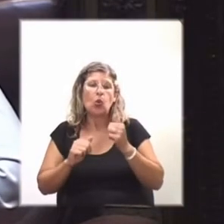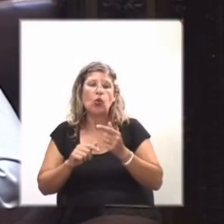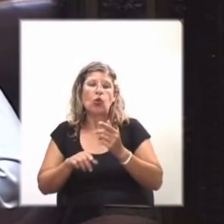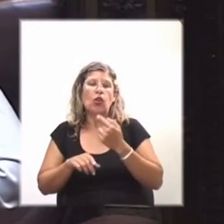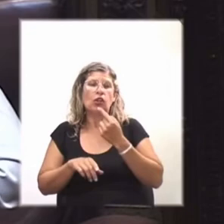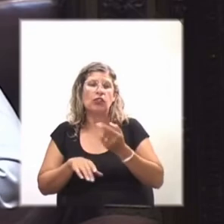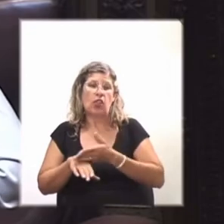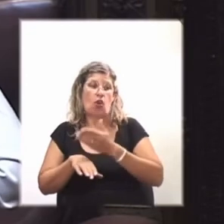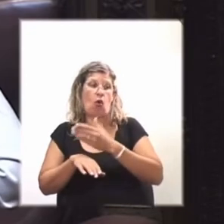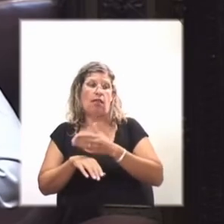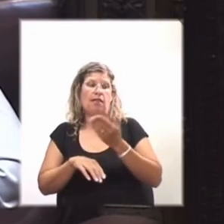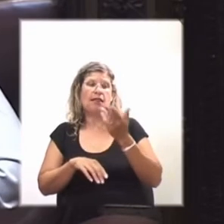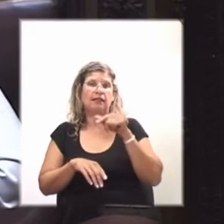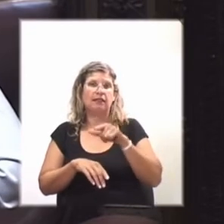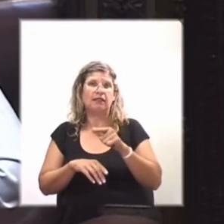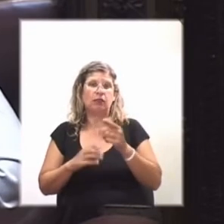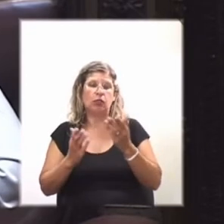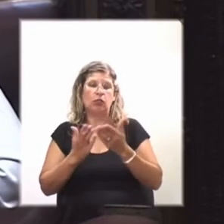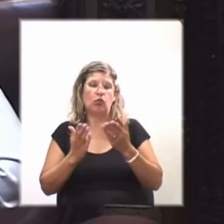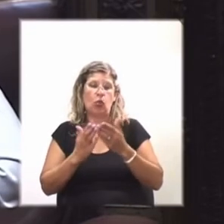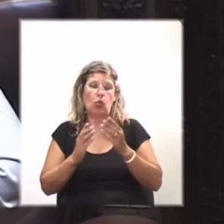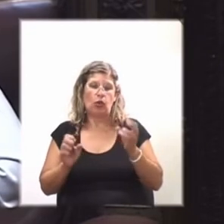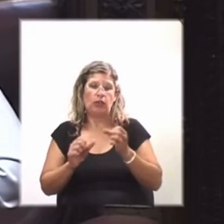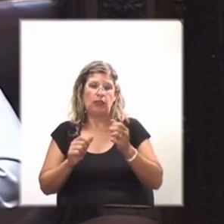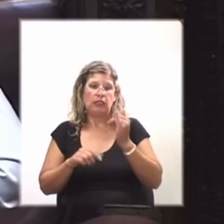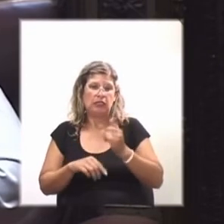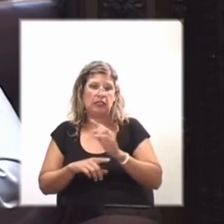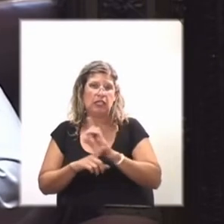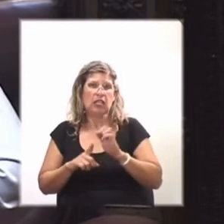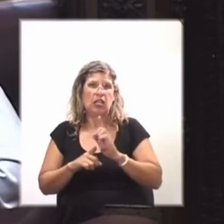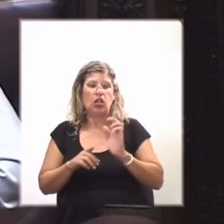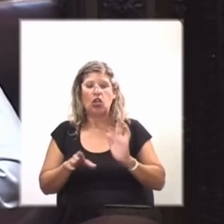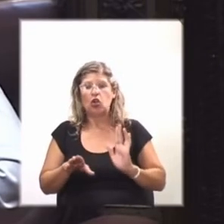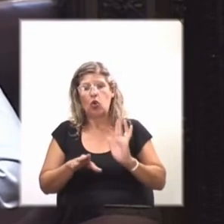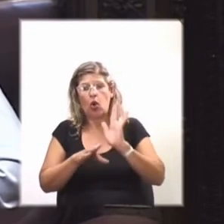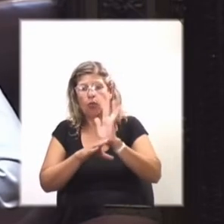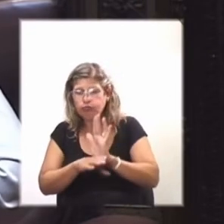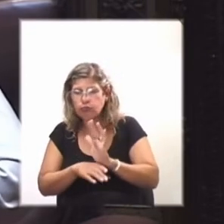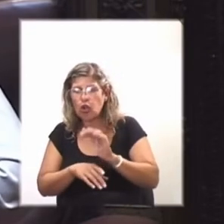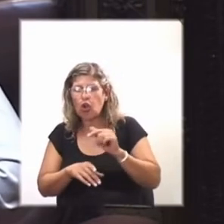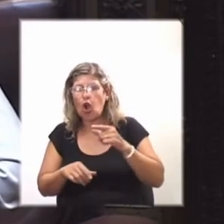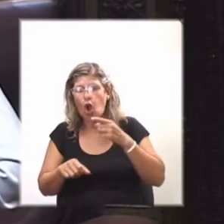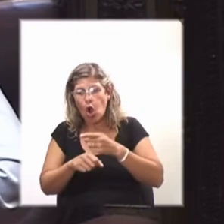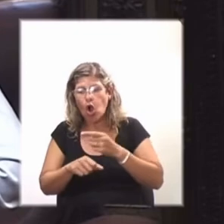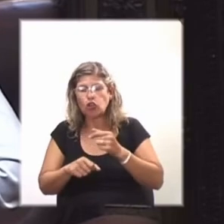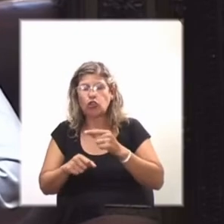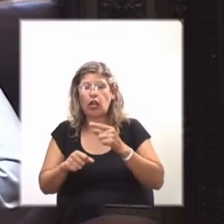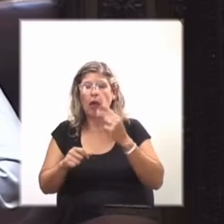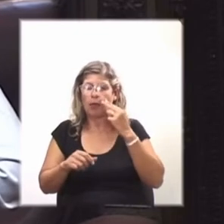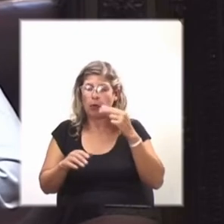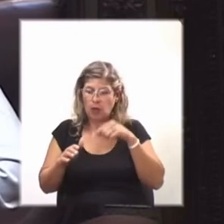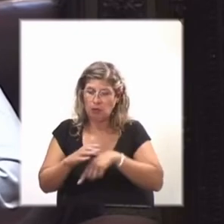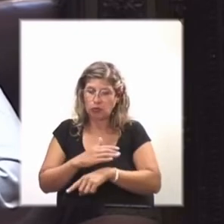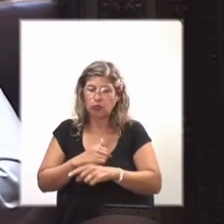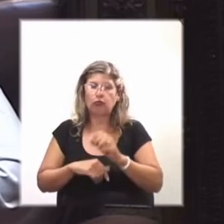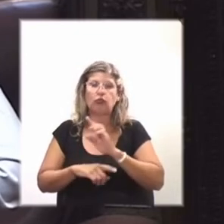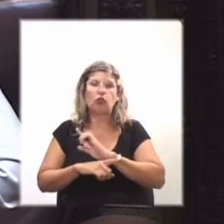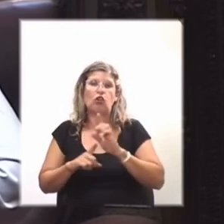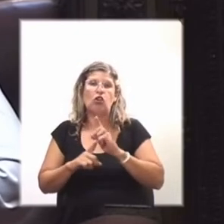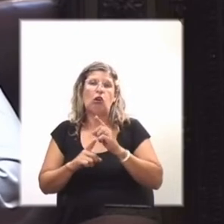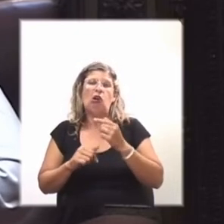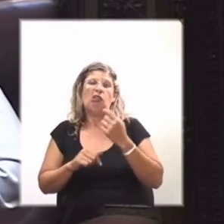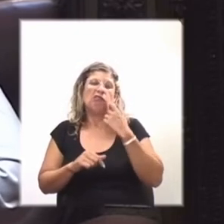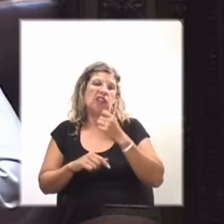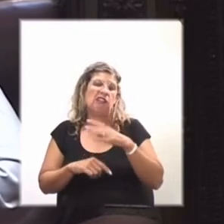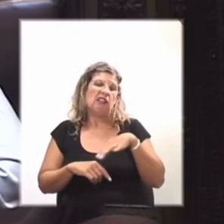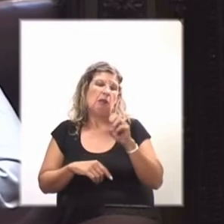precedentemente, a través de estudios realizados que, si bien no atacan los problemas de fondo, resultan insuficientes,